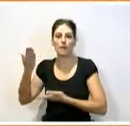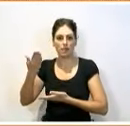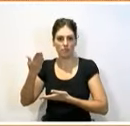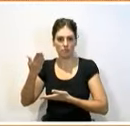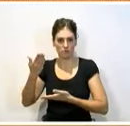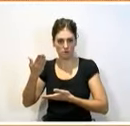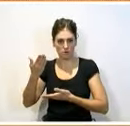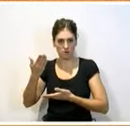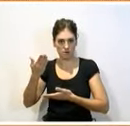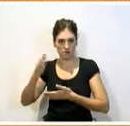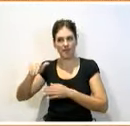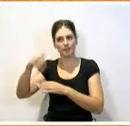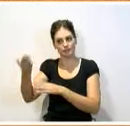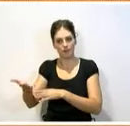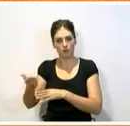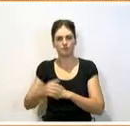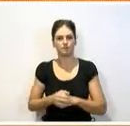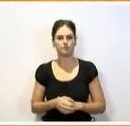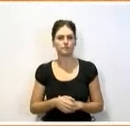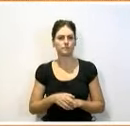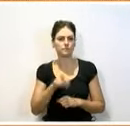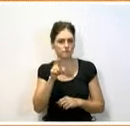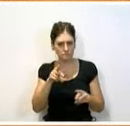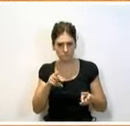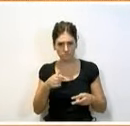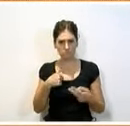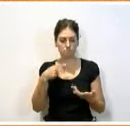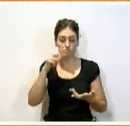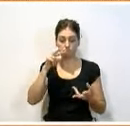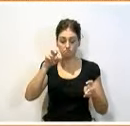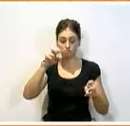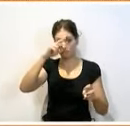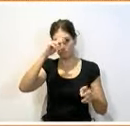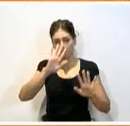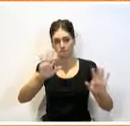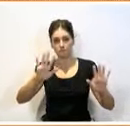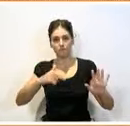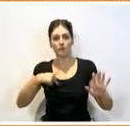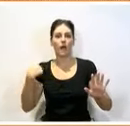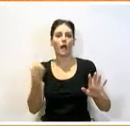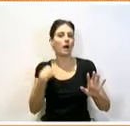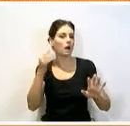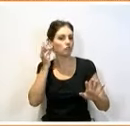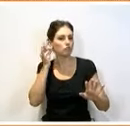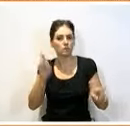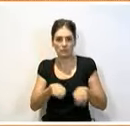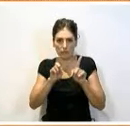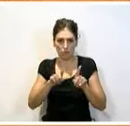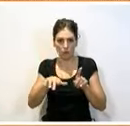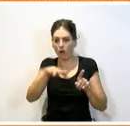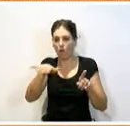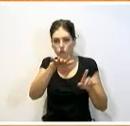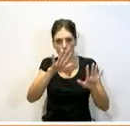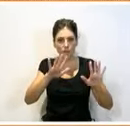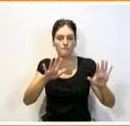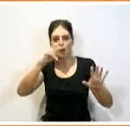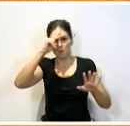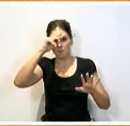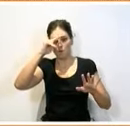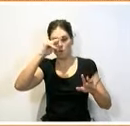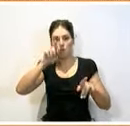Exterior. Y en ese sentido, a nosotras nos da igual dónde se encuentra ubicada, pero nos preocupa el abandono que por